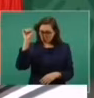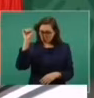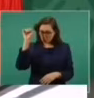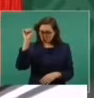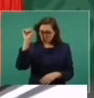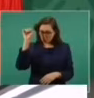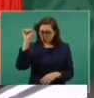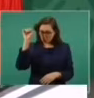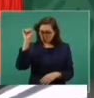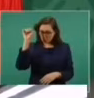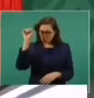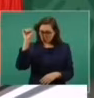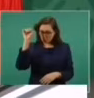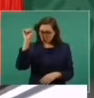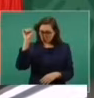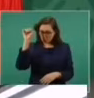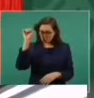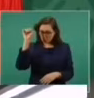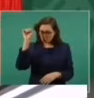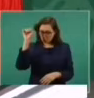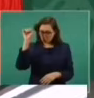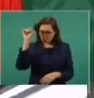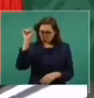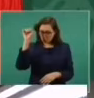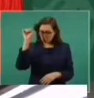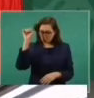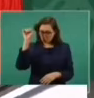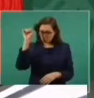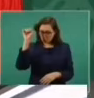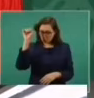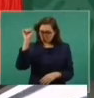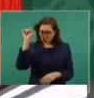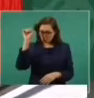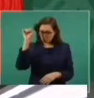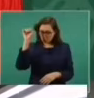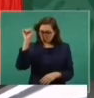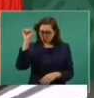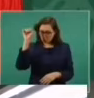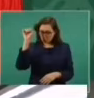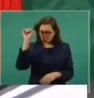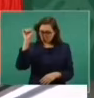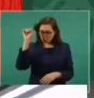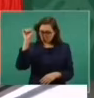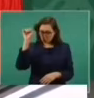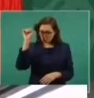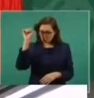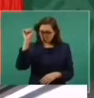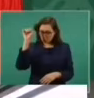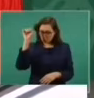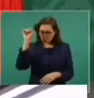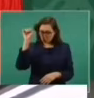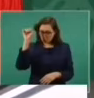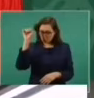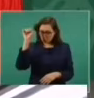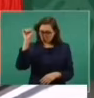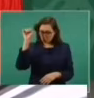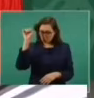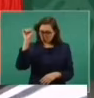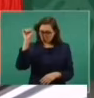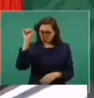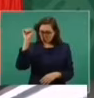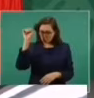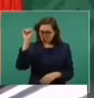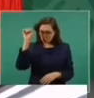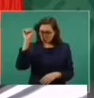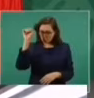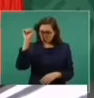sea, sería muy descabellado pensar, y también lo hemos repetido, que el presidente esté detrás